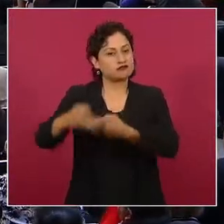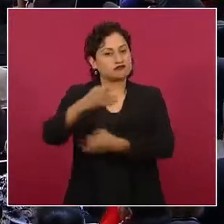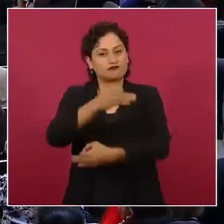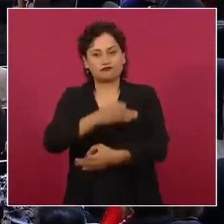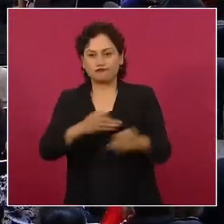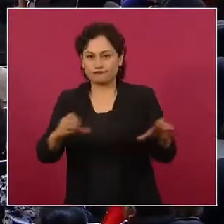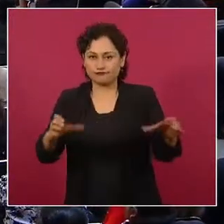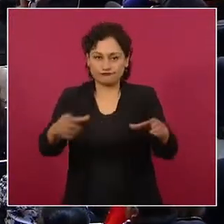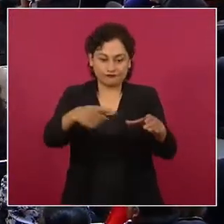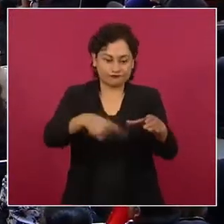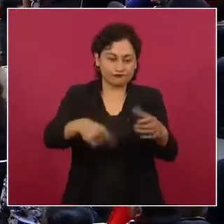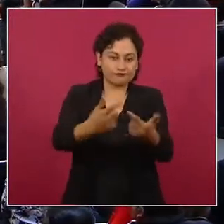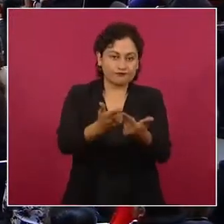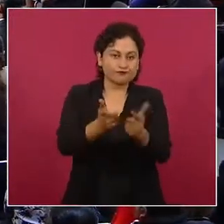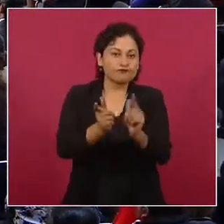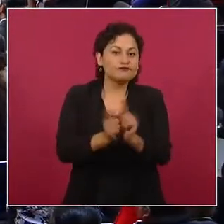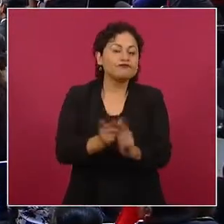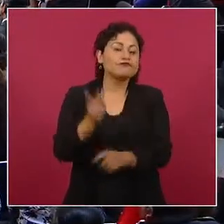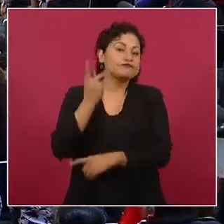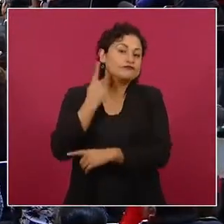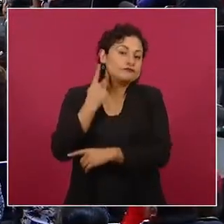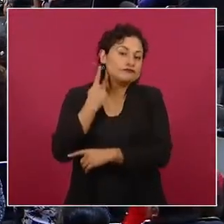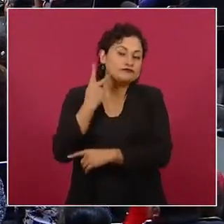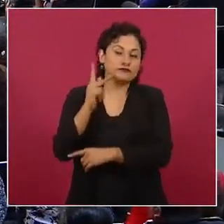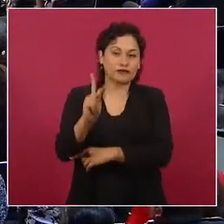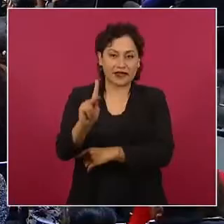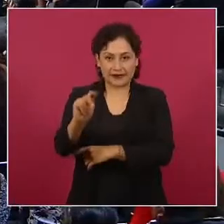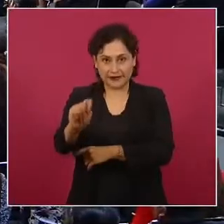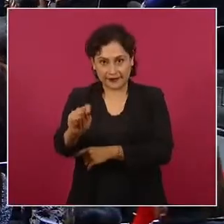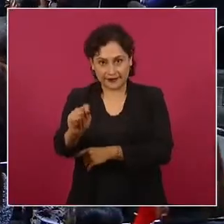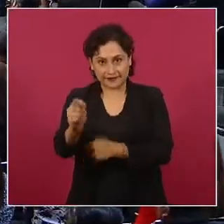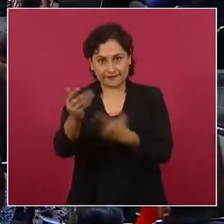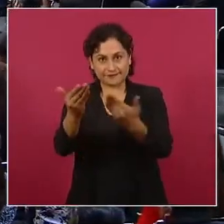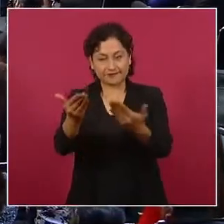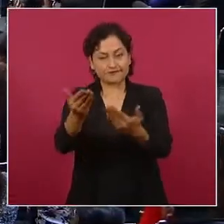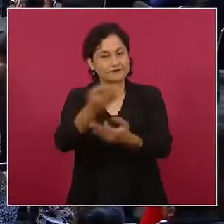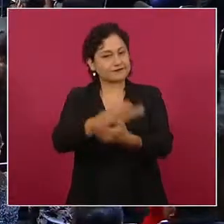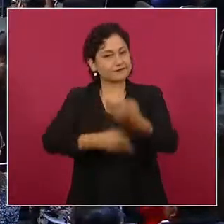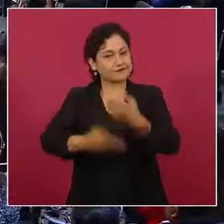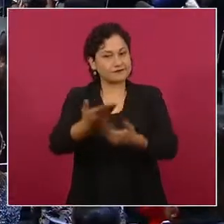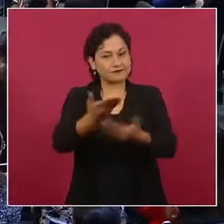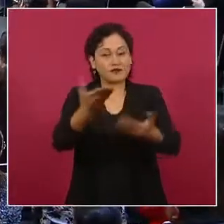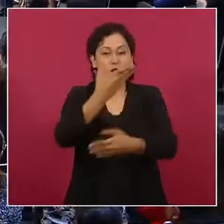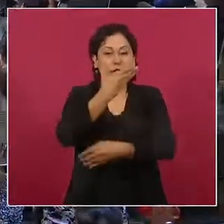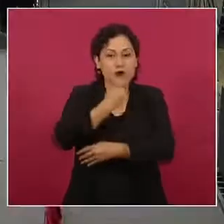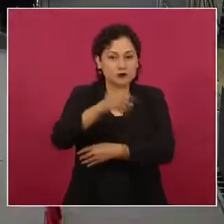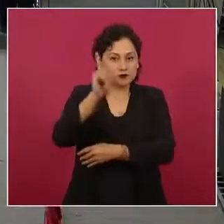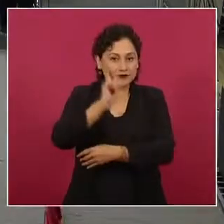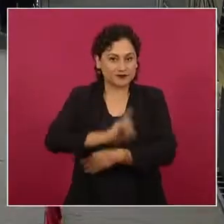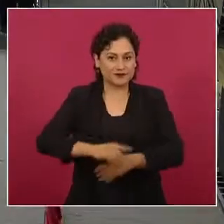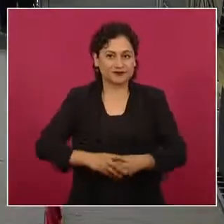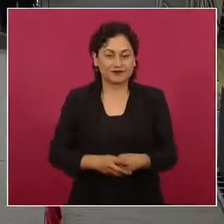integrantes de la fracción parlamentaria del Partido del Trabajo, mujeres y hombres.